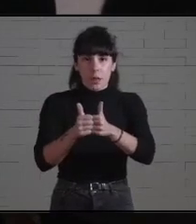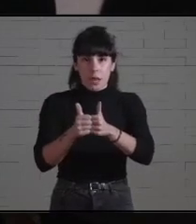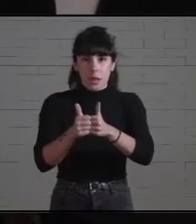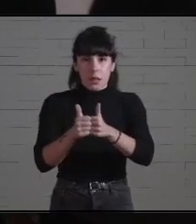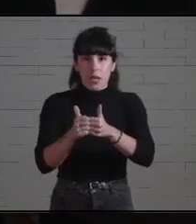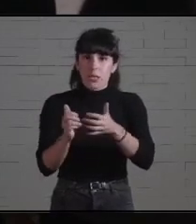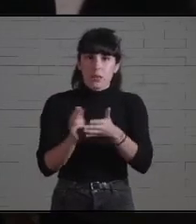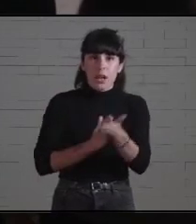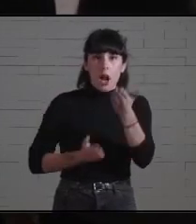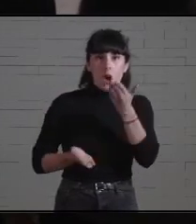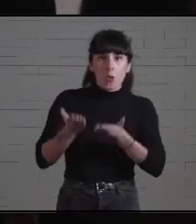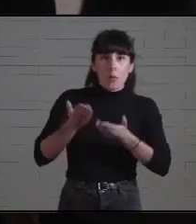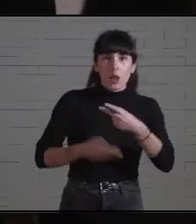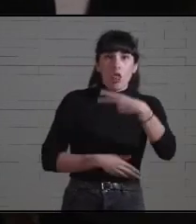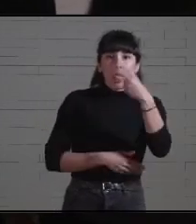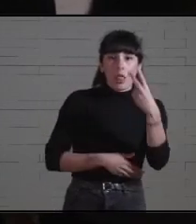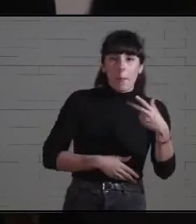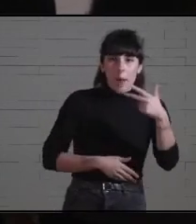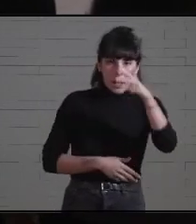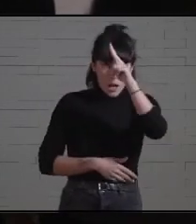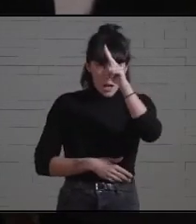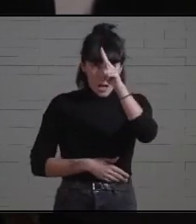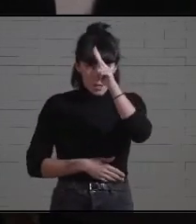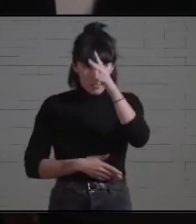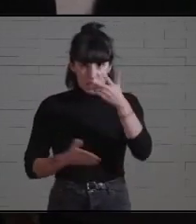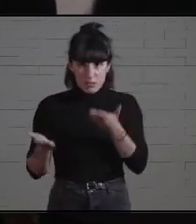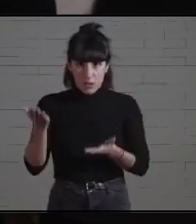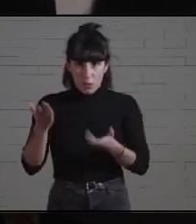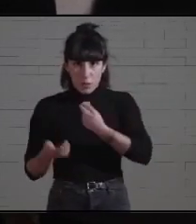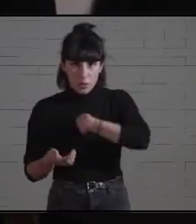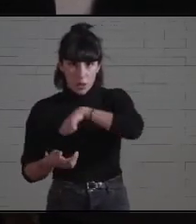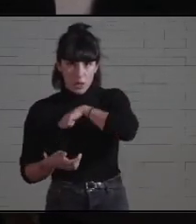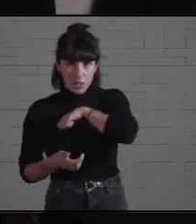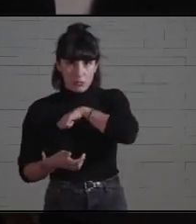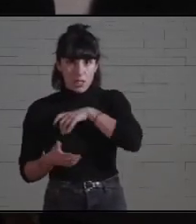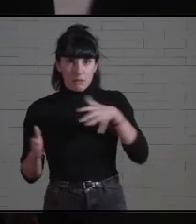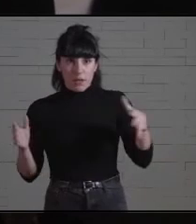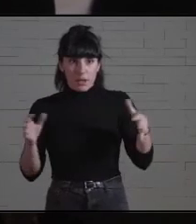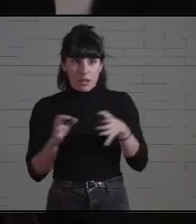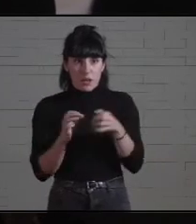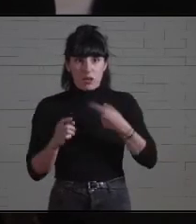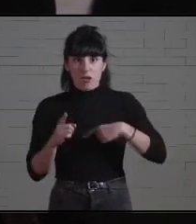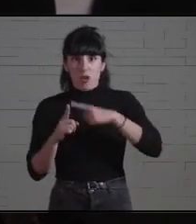Dinamarca, con Alemania, estamos a un nivel como Rumanía, ¿no?, comentabas,